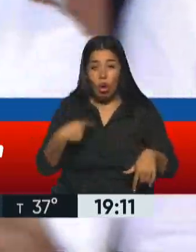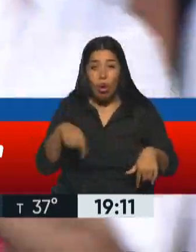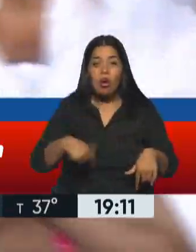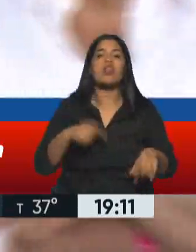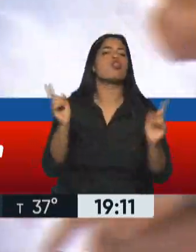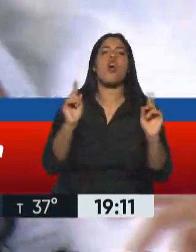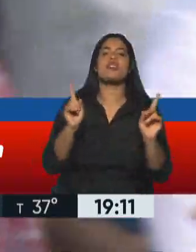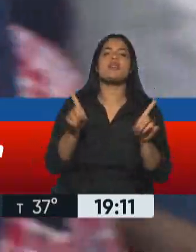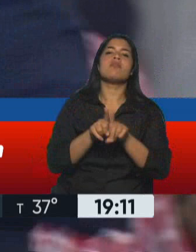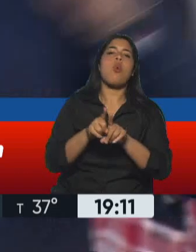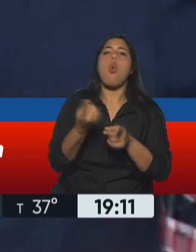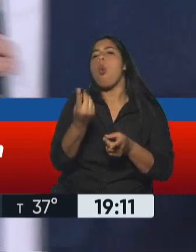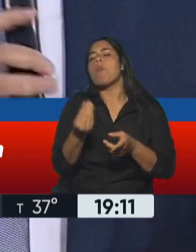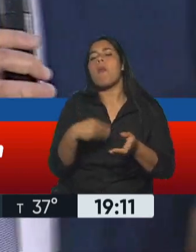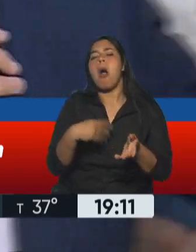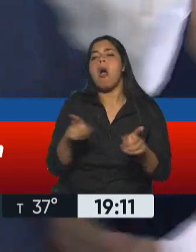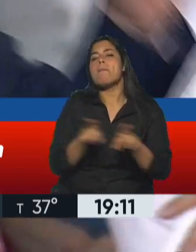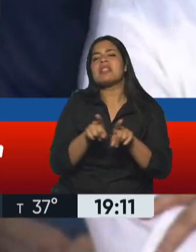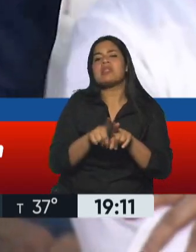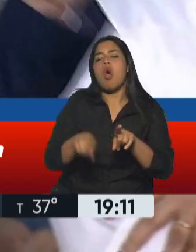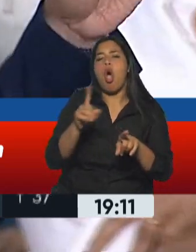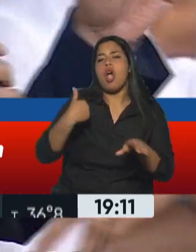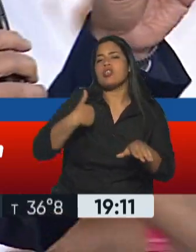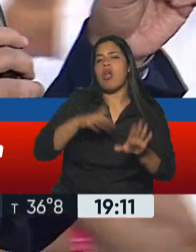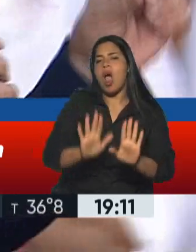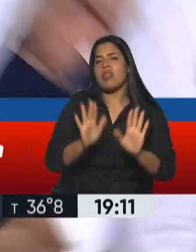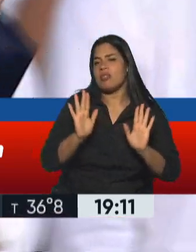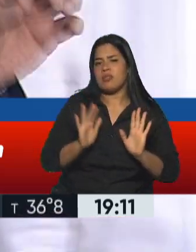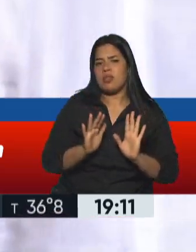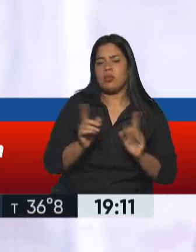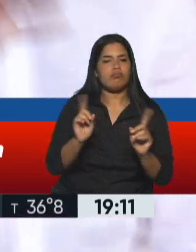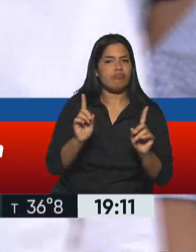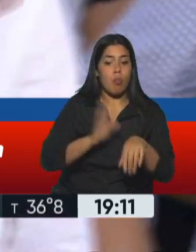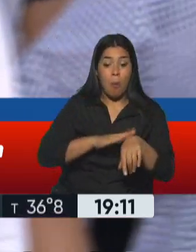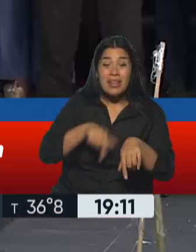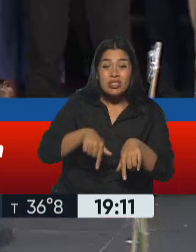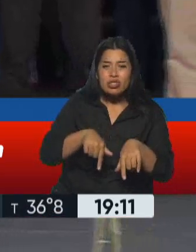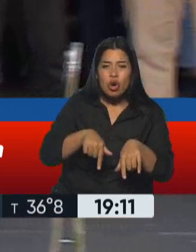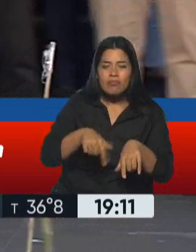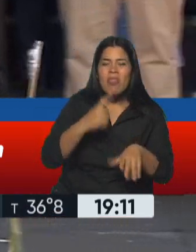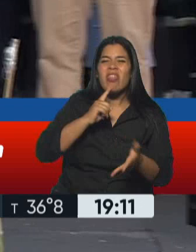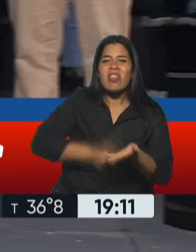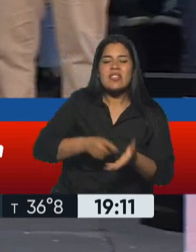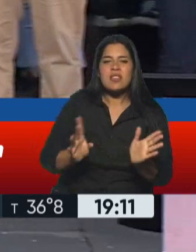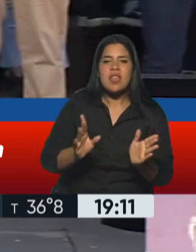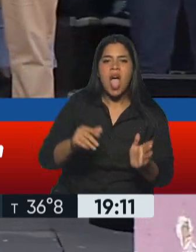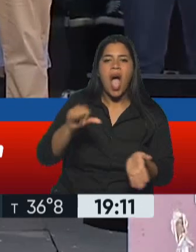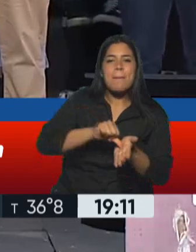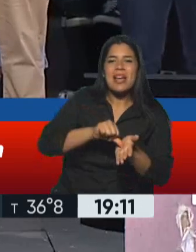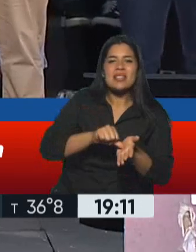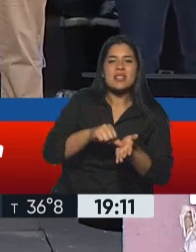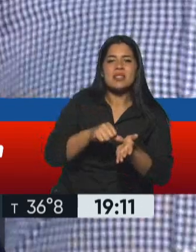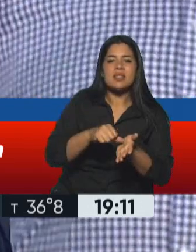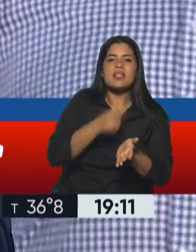historia argentina. Es un momento donde tenemos que dilucidar qué país queremos construir. Si queremos construir